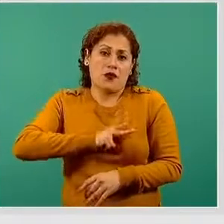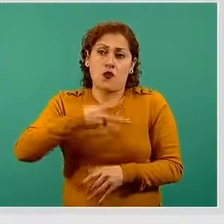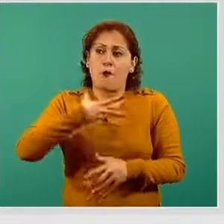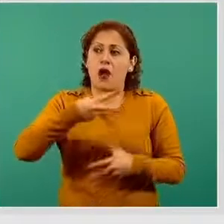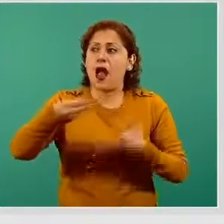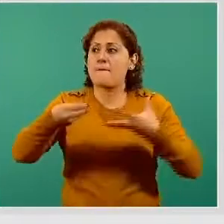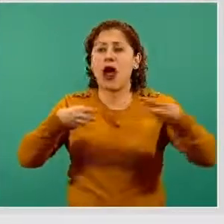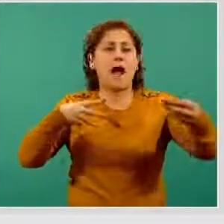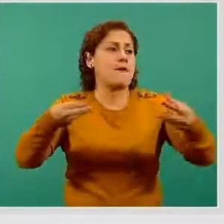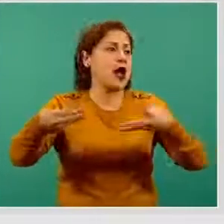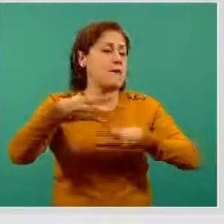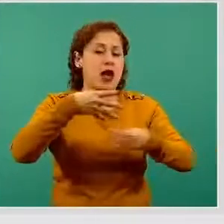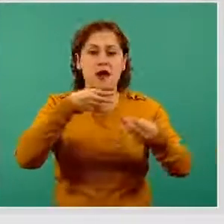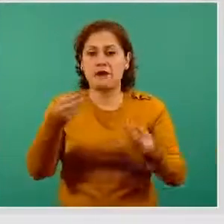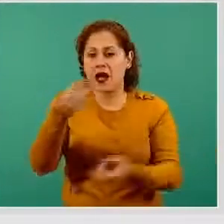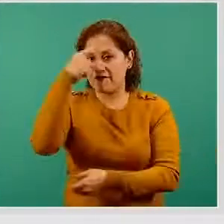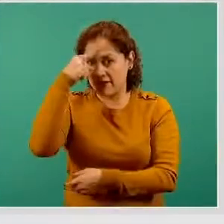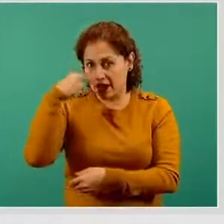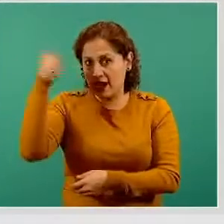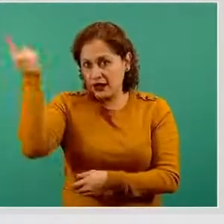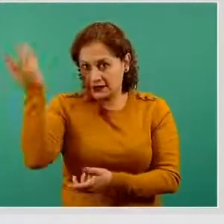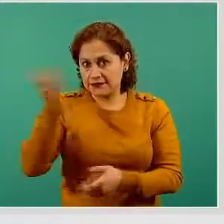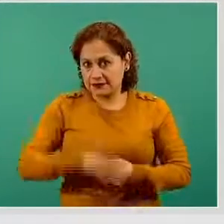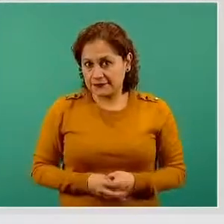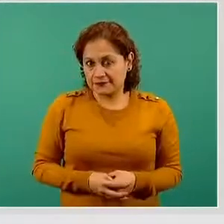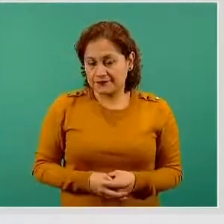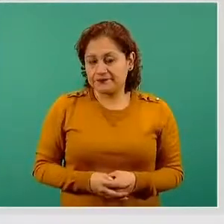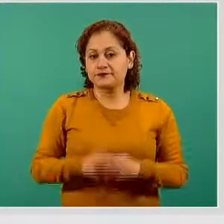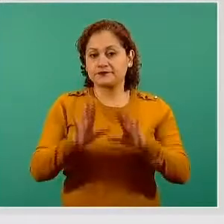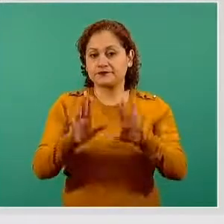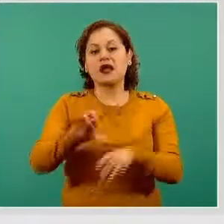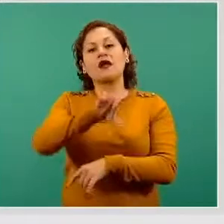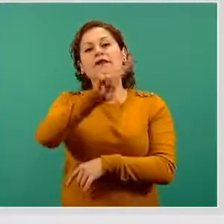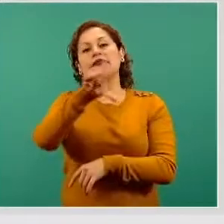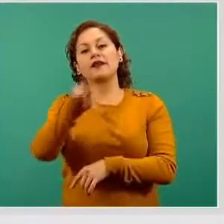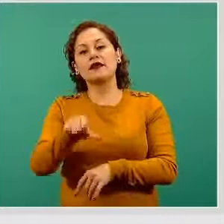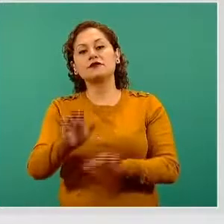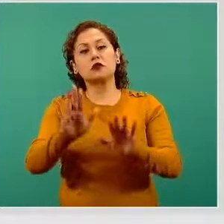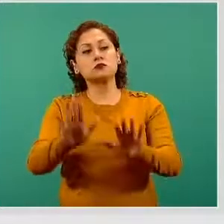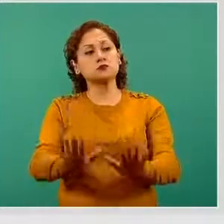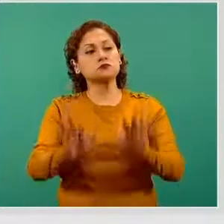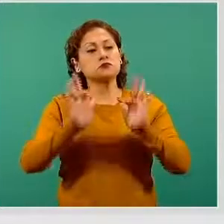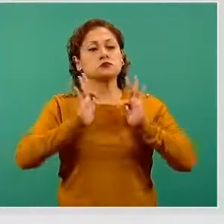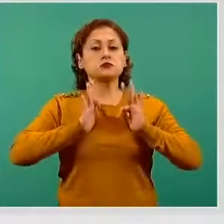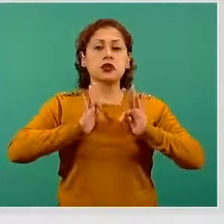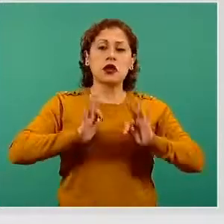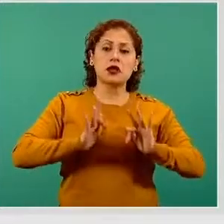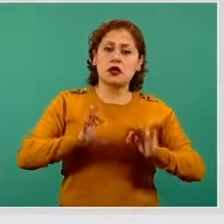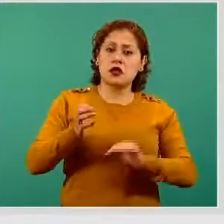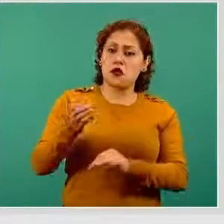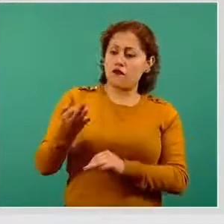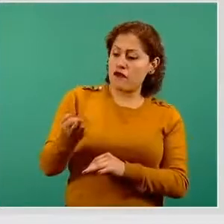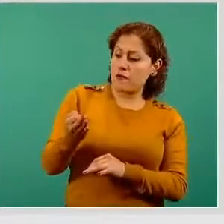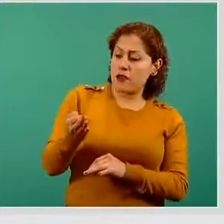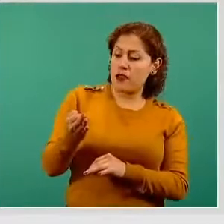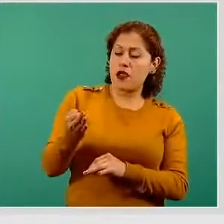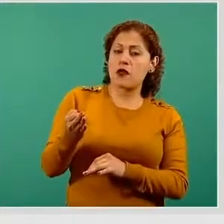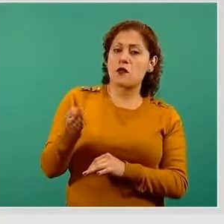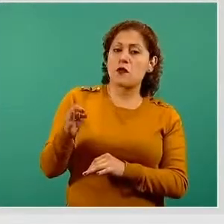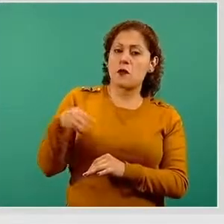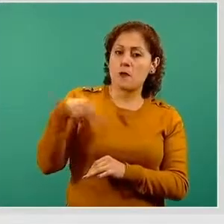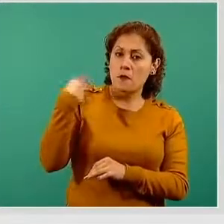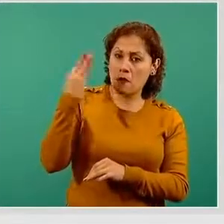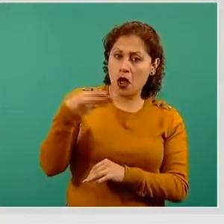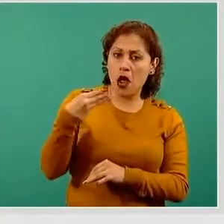tener una mayor transmisión. Disminuye nuevamente la movilidad, nuevamente volvemos a tomar más en